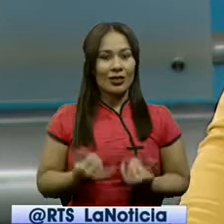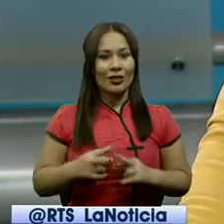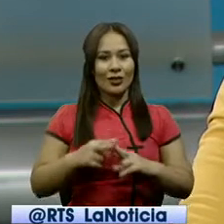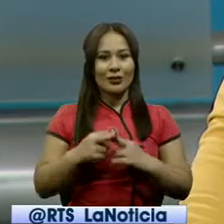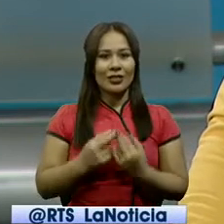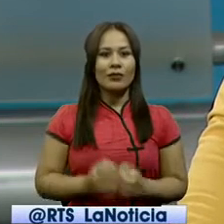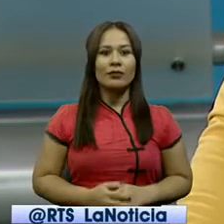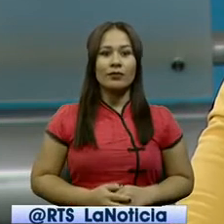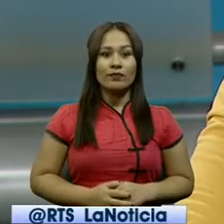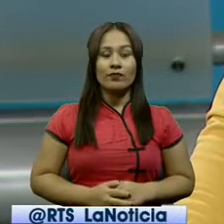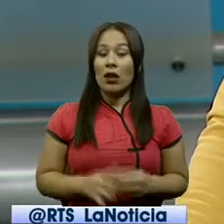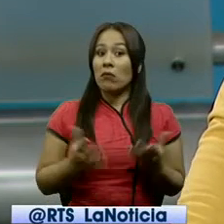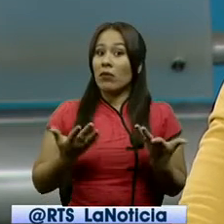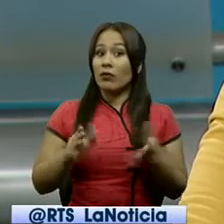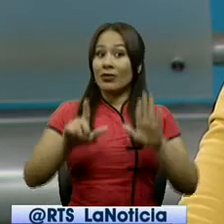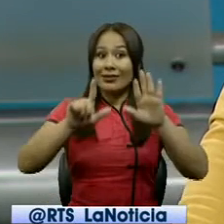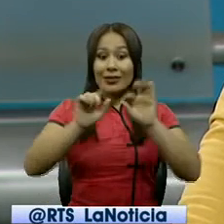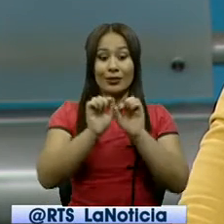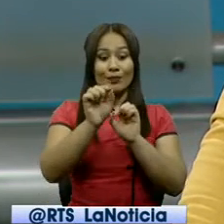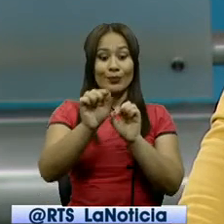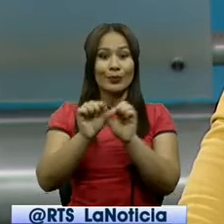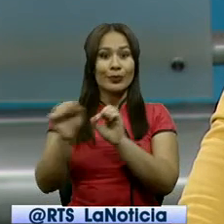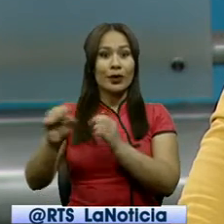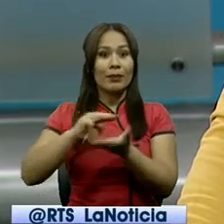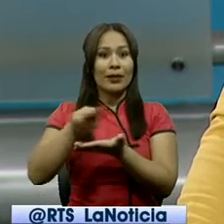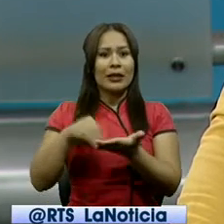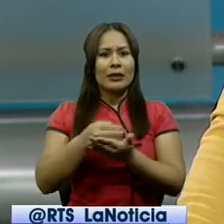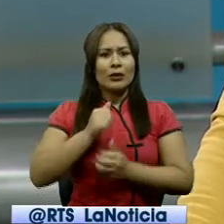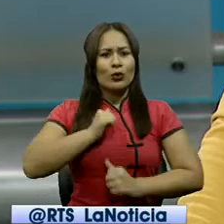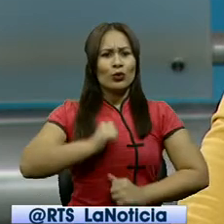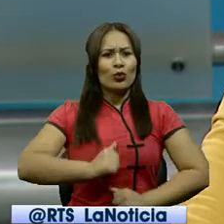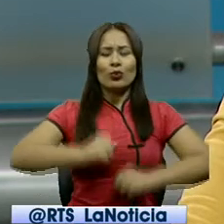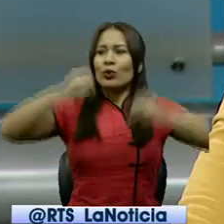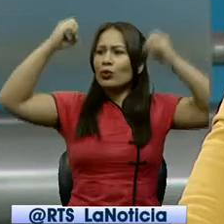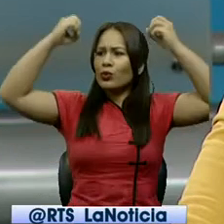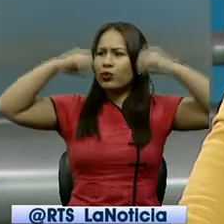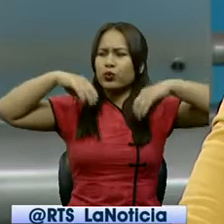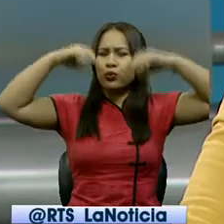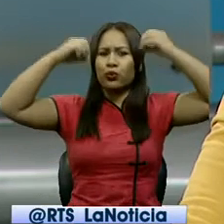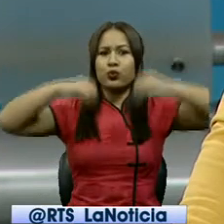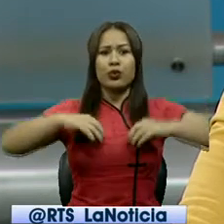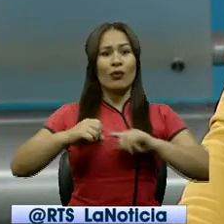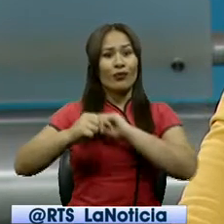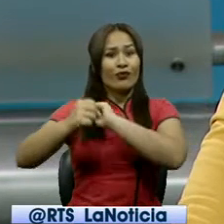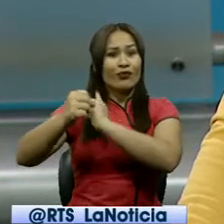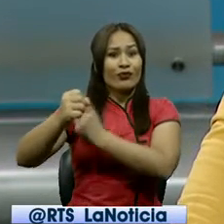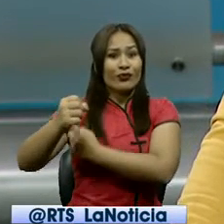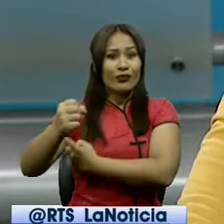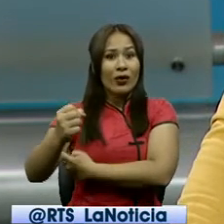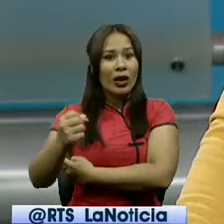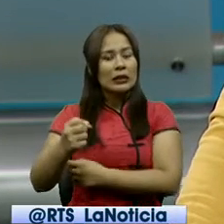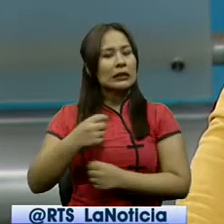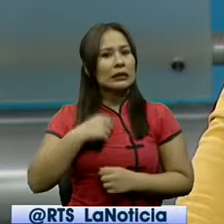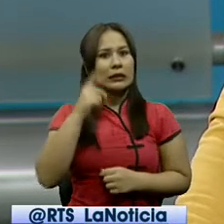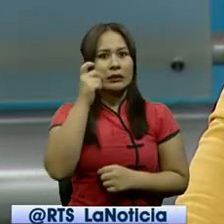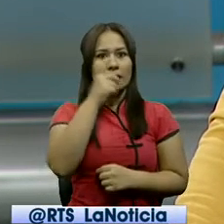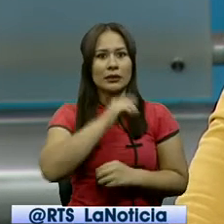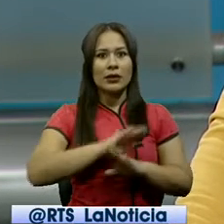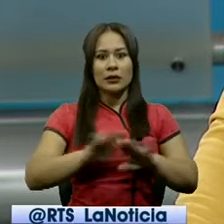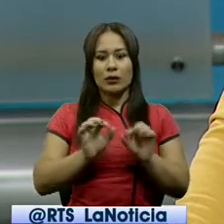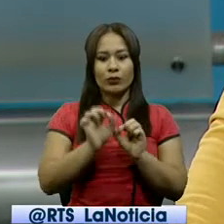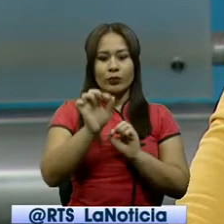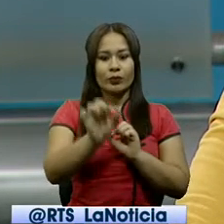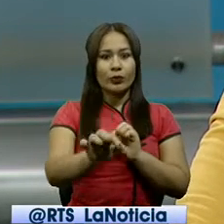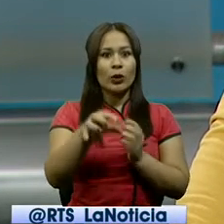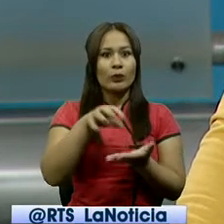Iniciamos. Al menos 7 cantones manabitas se han visto afectados durante las últimas horas por las fuertes precipitaciones. La capital